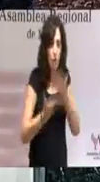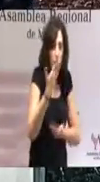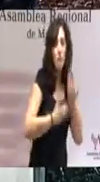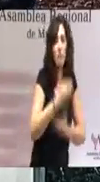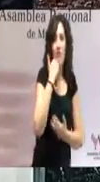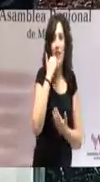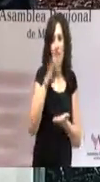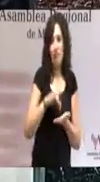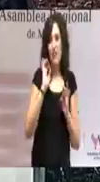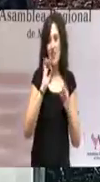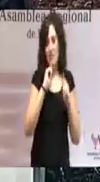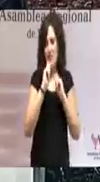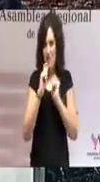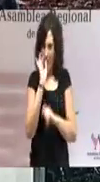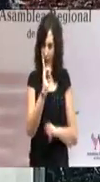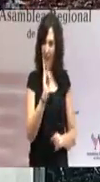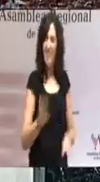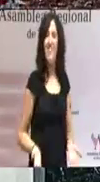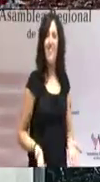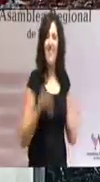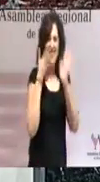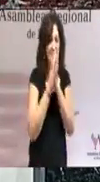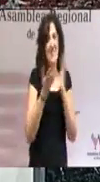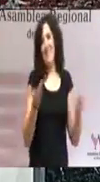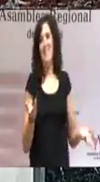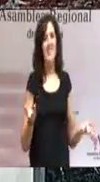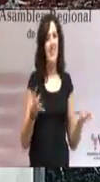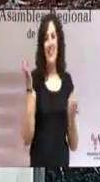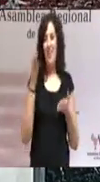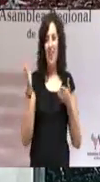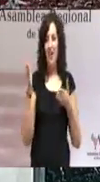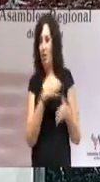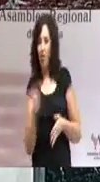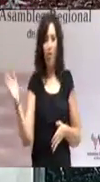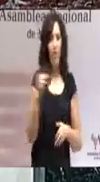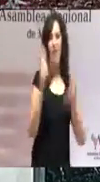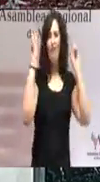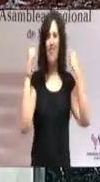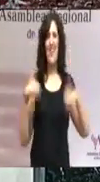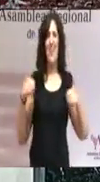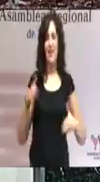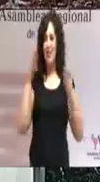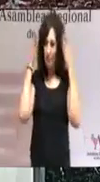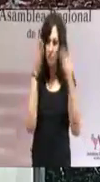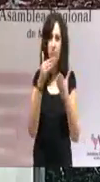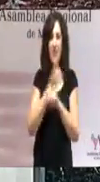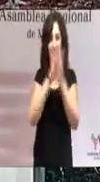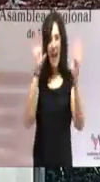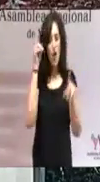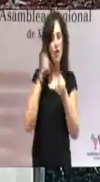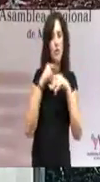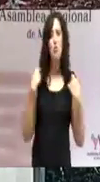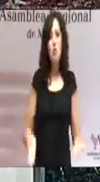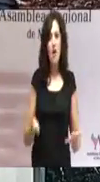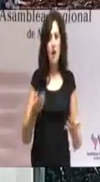colaboraron algunos a hacérsela. Por lo tanto, tenemos que tomar rumbo, tenemos que tener claro dónde vamos, tenemos que hacer